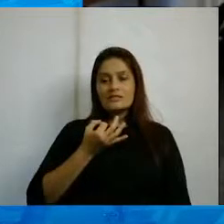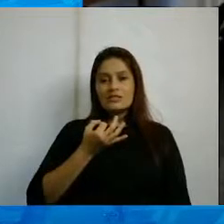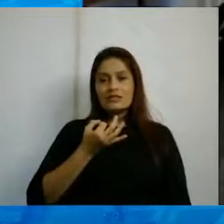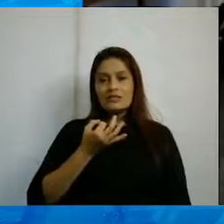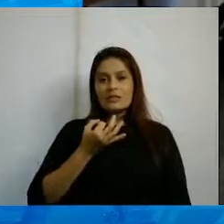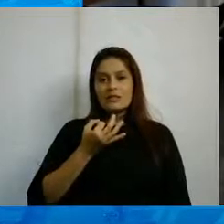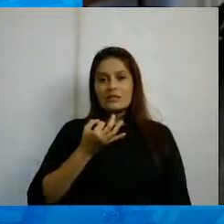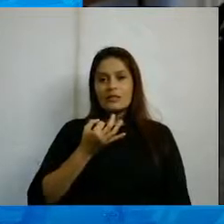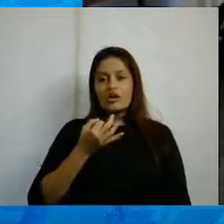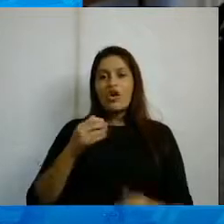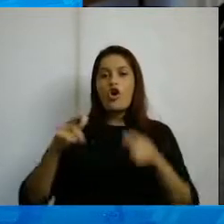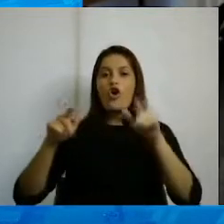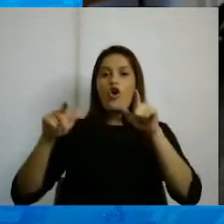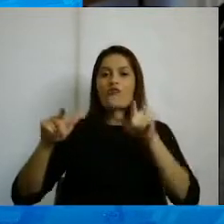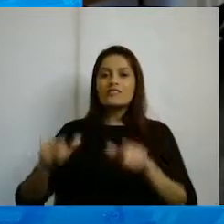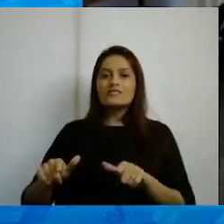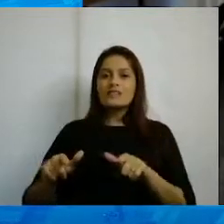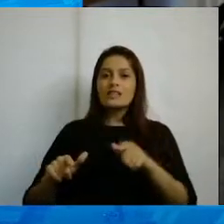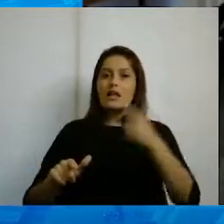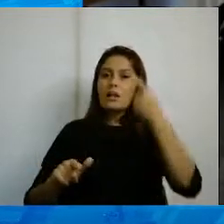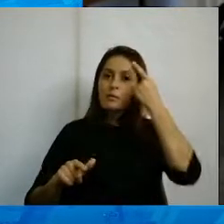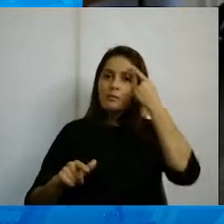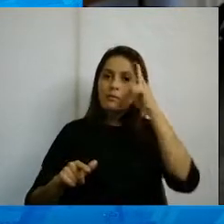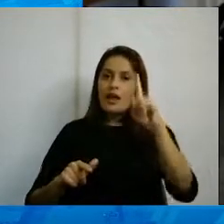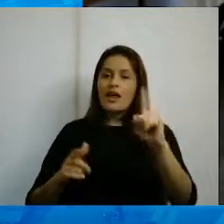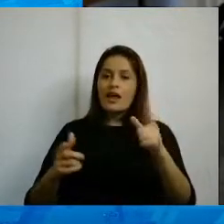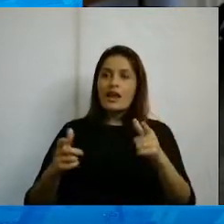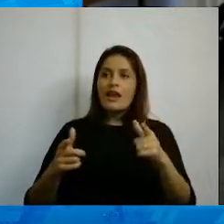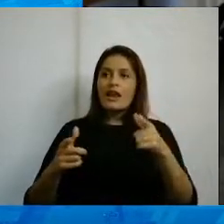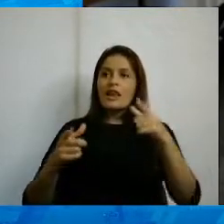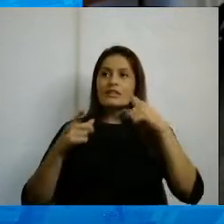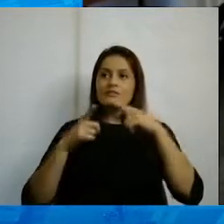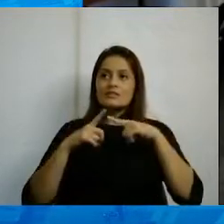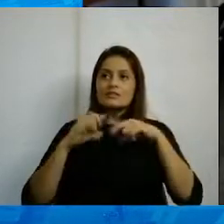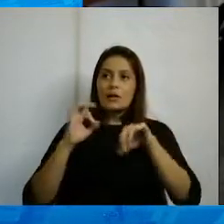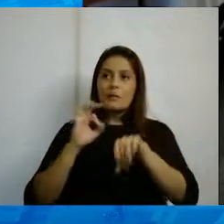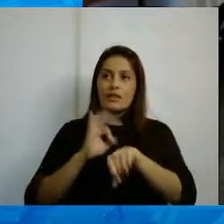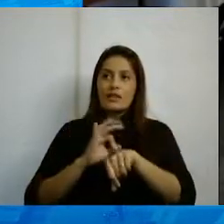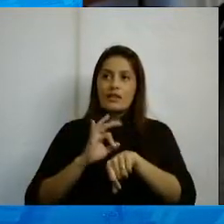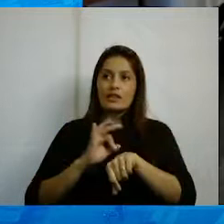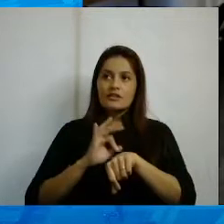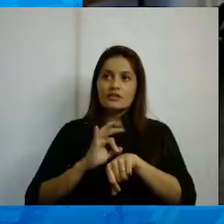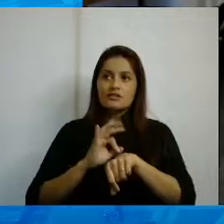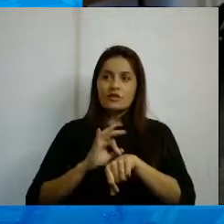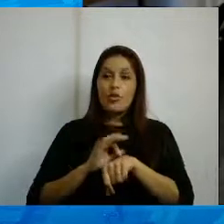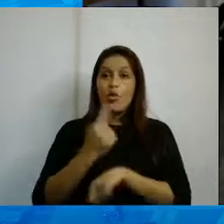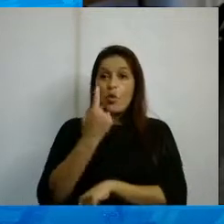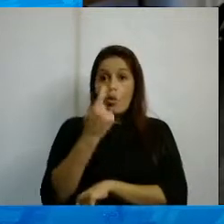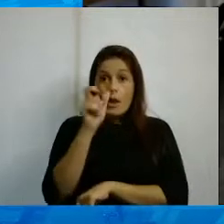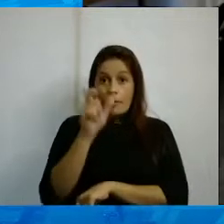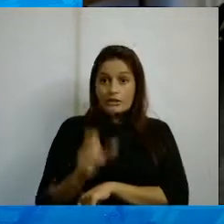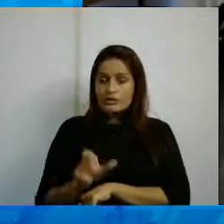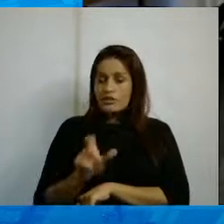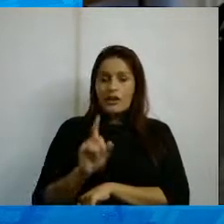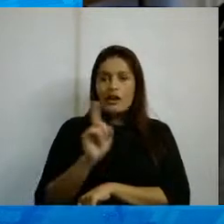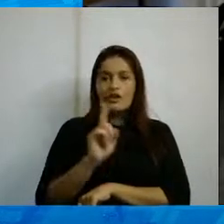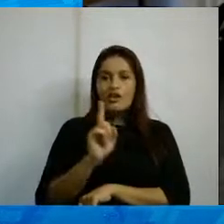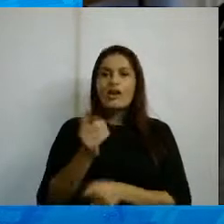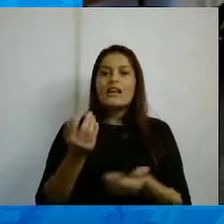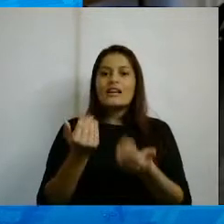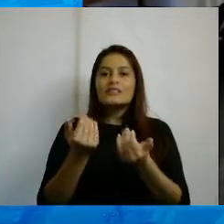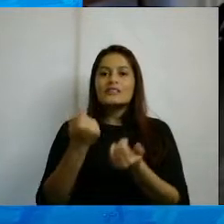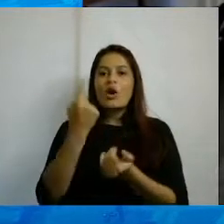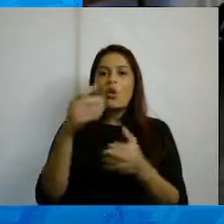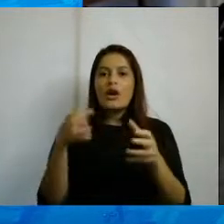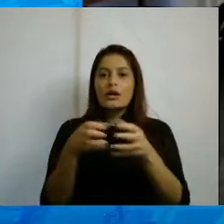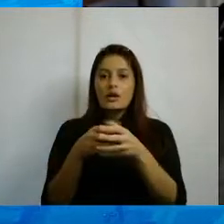Una oficina para poder recobrar lo que son licencias médicas, una persona no es suficiente. Debe existir un equipo, son tres